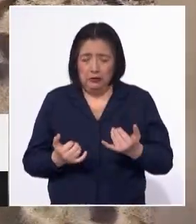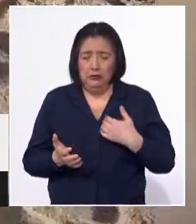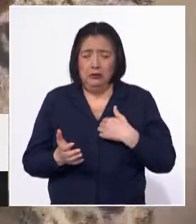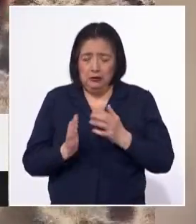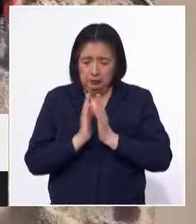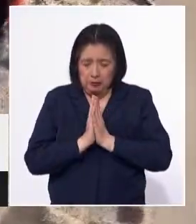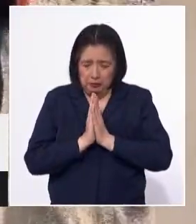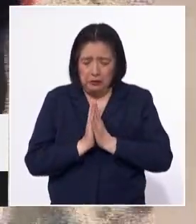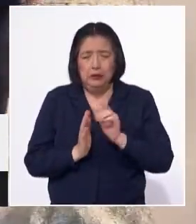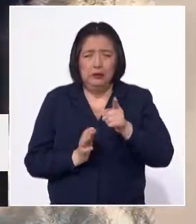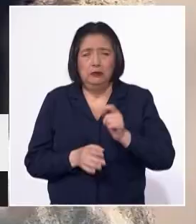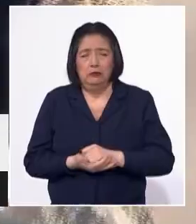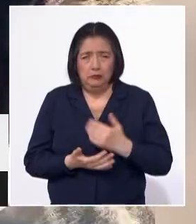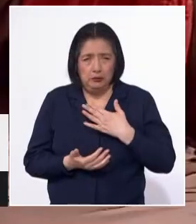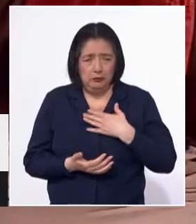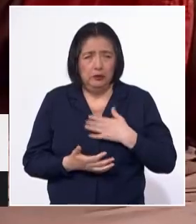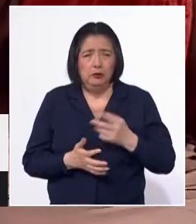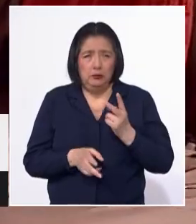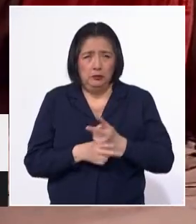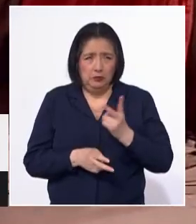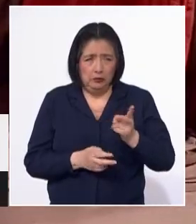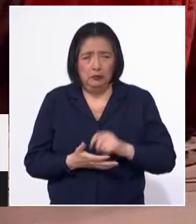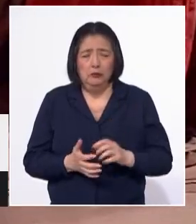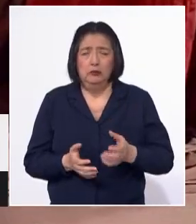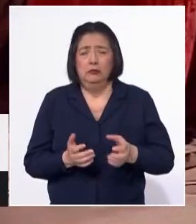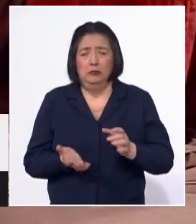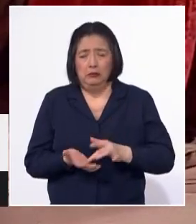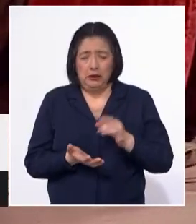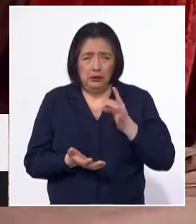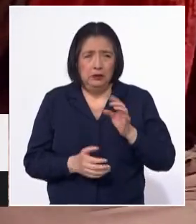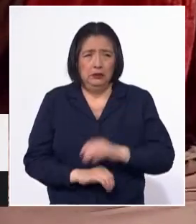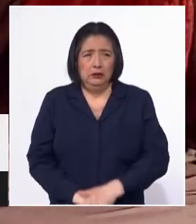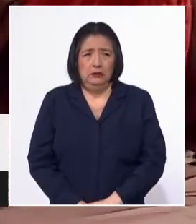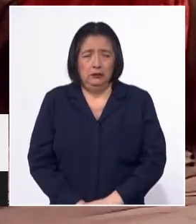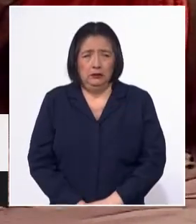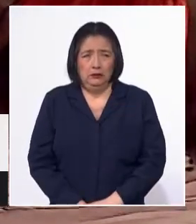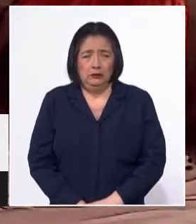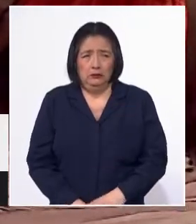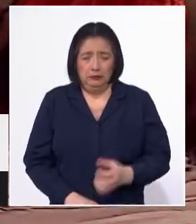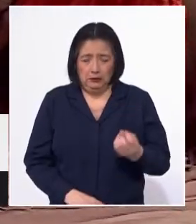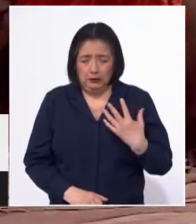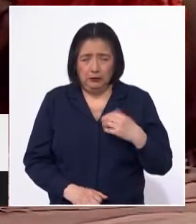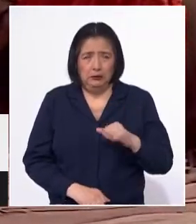mí, cuídate, me dice, toma tu medicina, me dice.